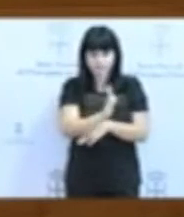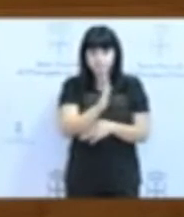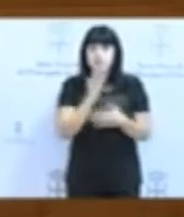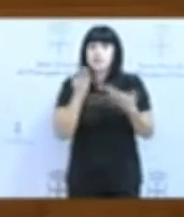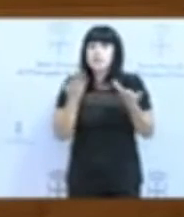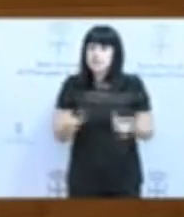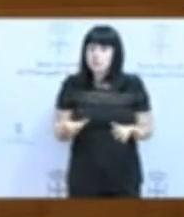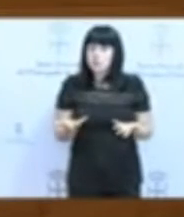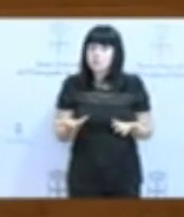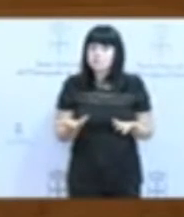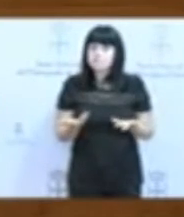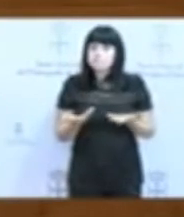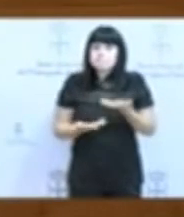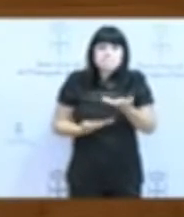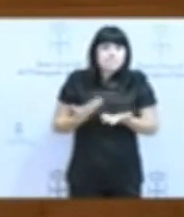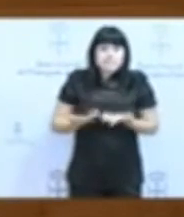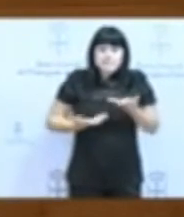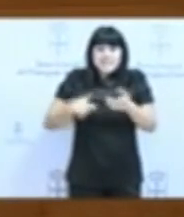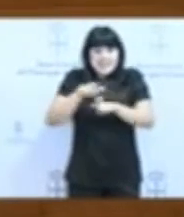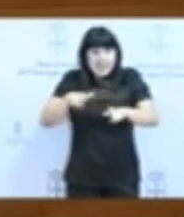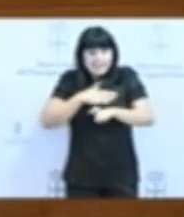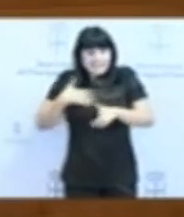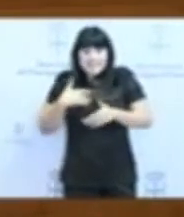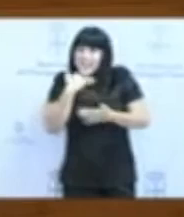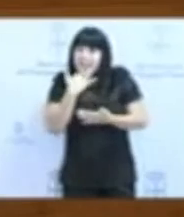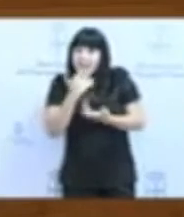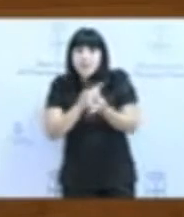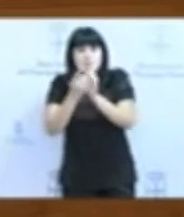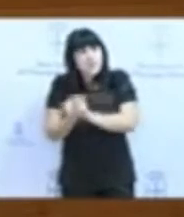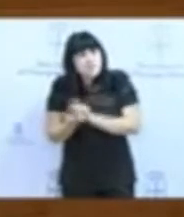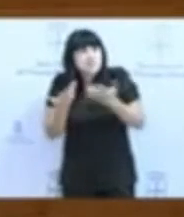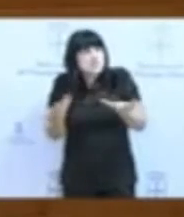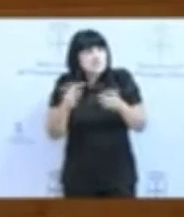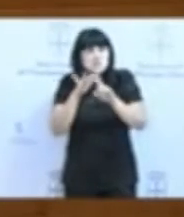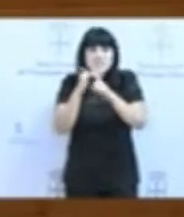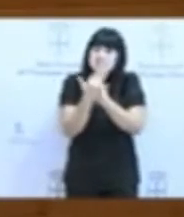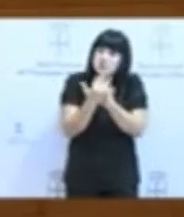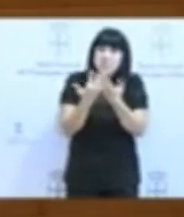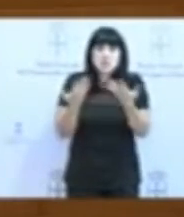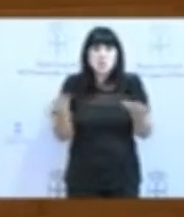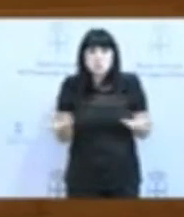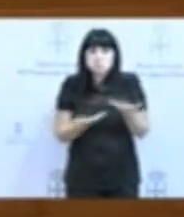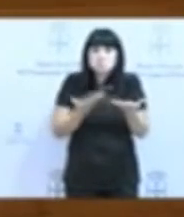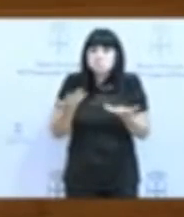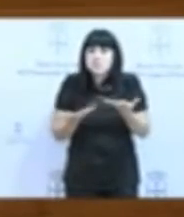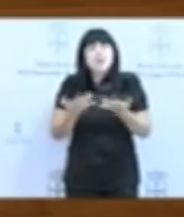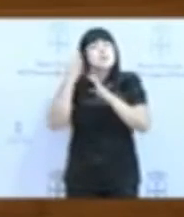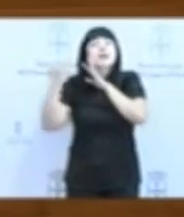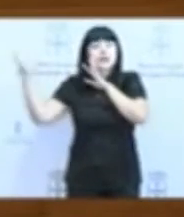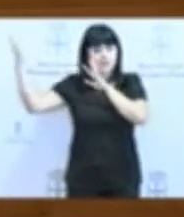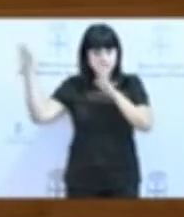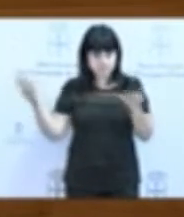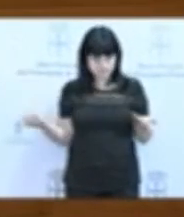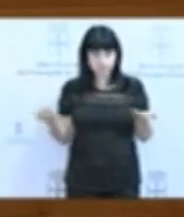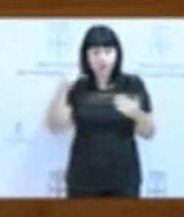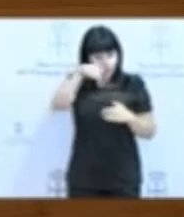hacer y quiere que algo pase. Y se enfrenta en un momento determinado a una situación que trata de aprovechar. Imagínense que en esta